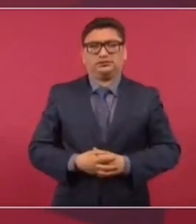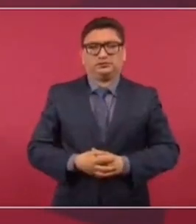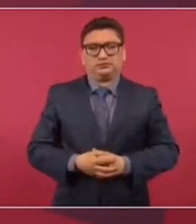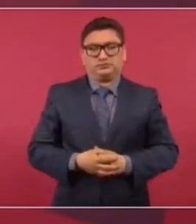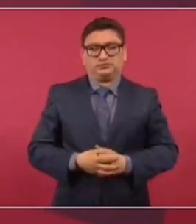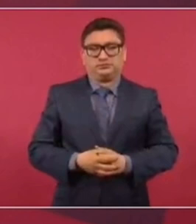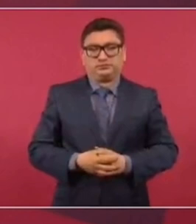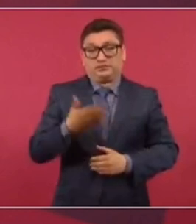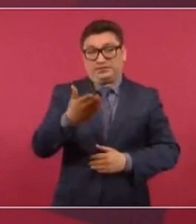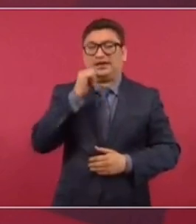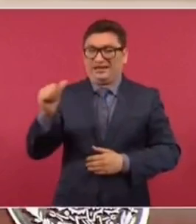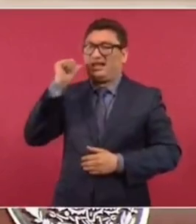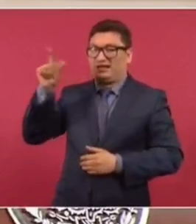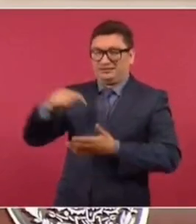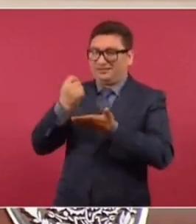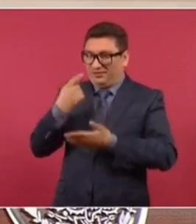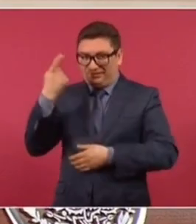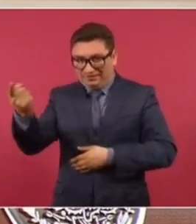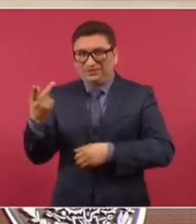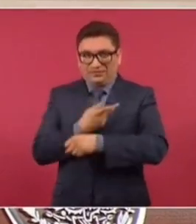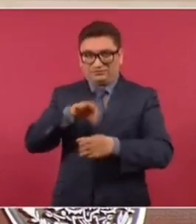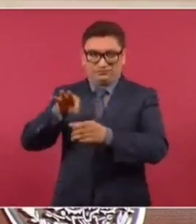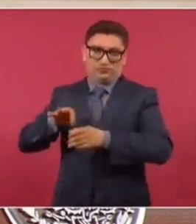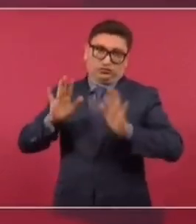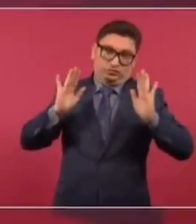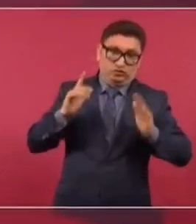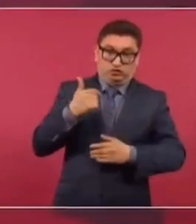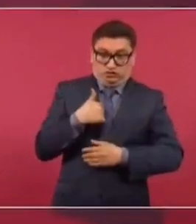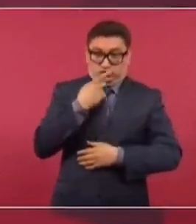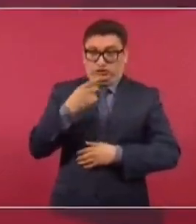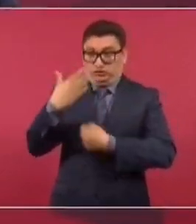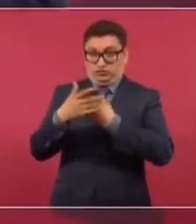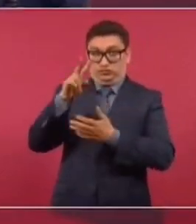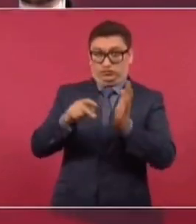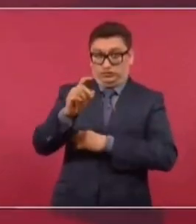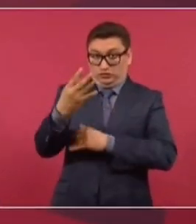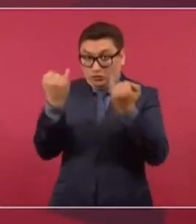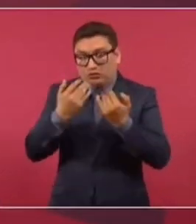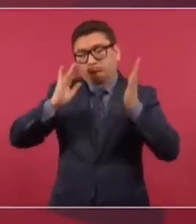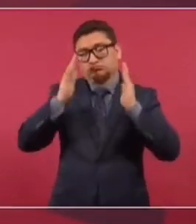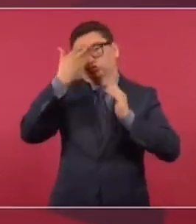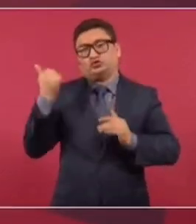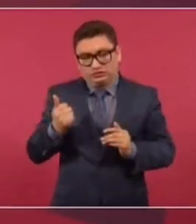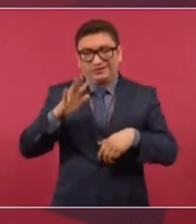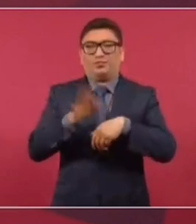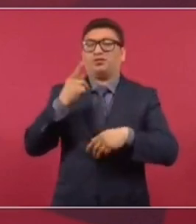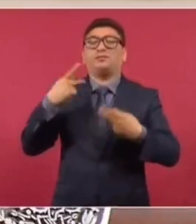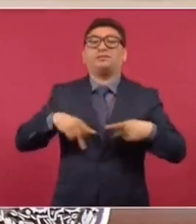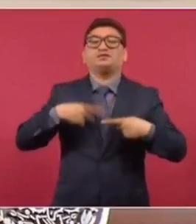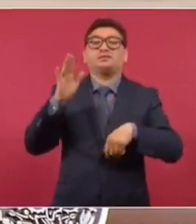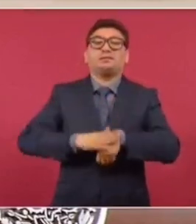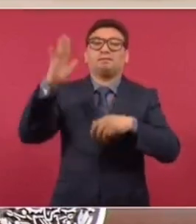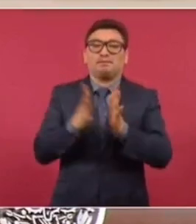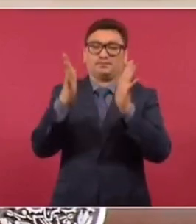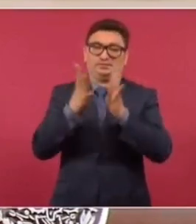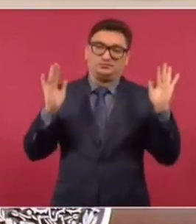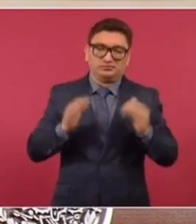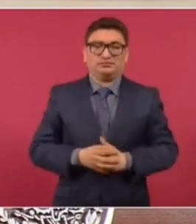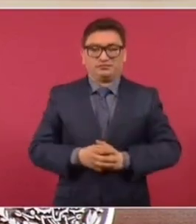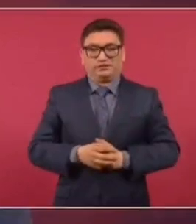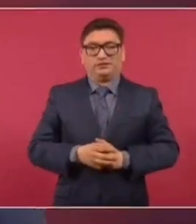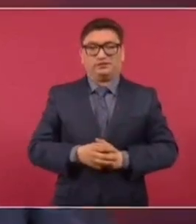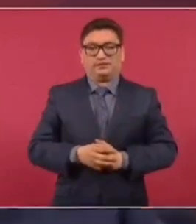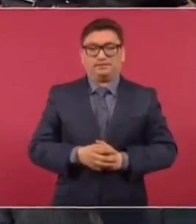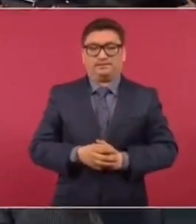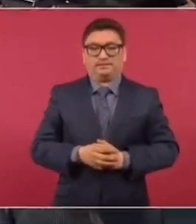Esto que ayer se vio en Tamaulipas. Digo, no quiere decir que así va a ser el 24. Porque va a participar más gente.